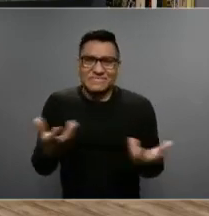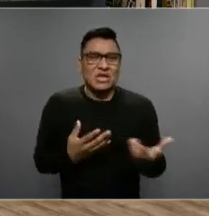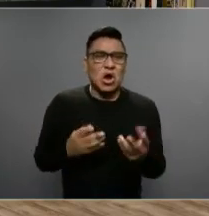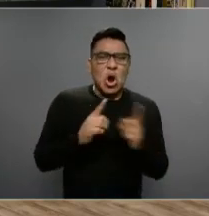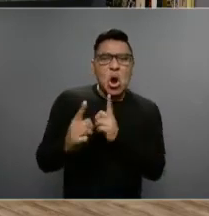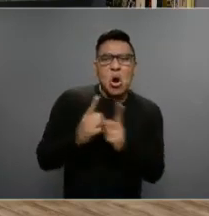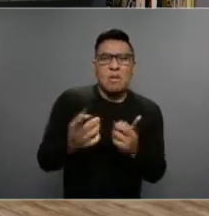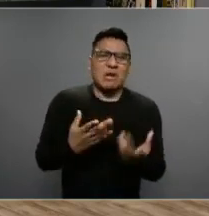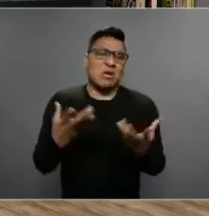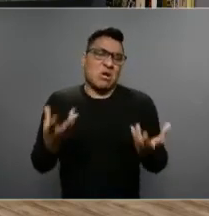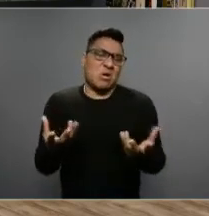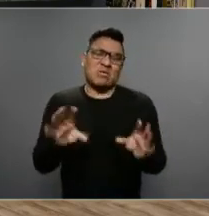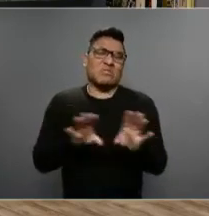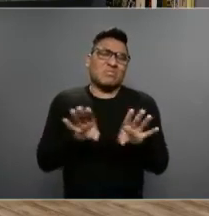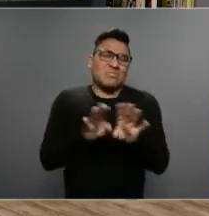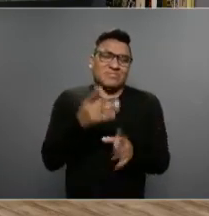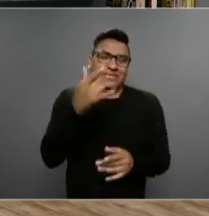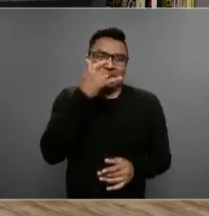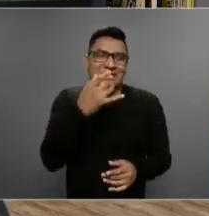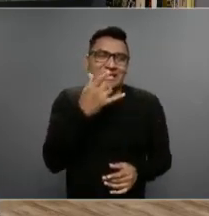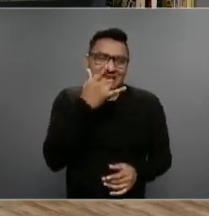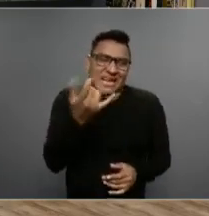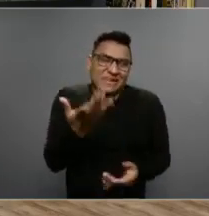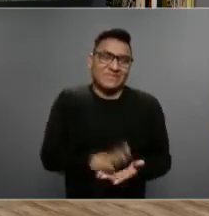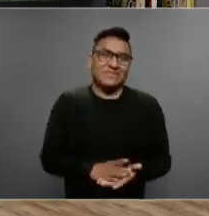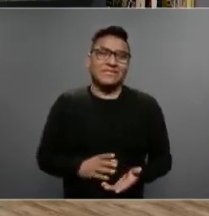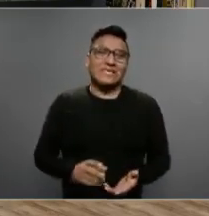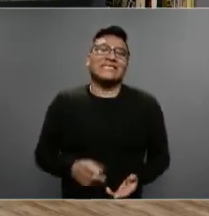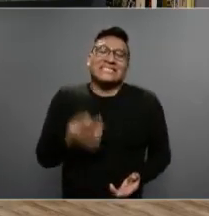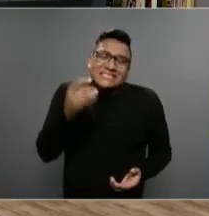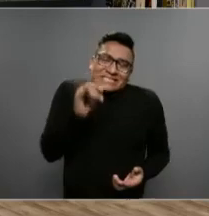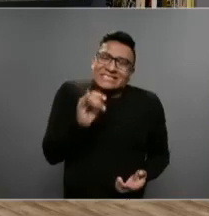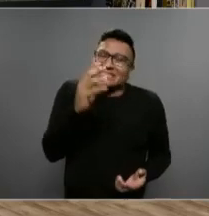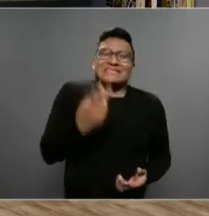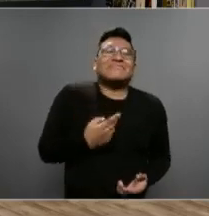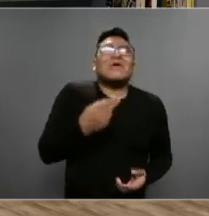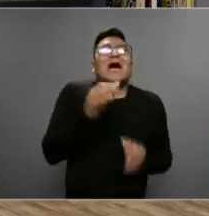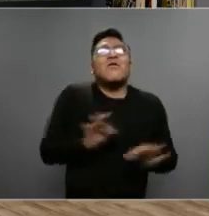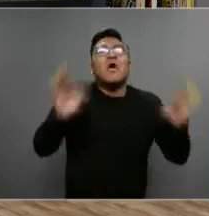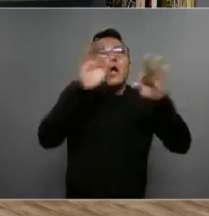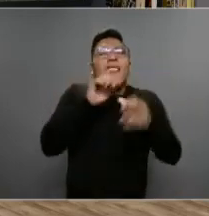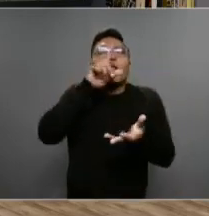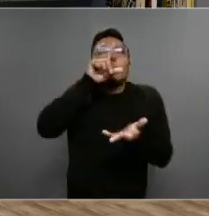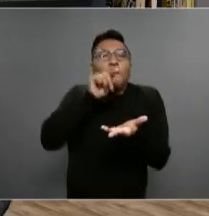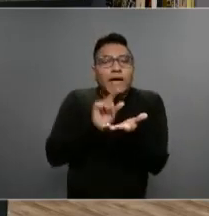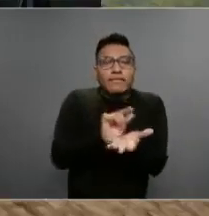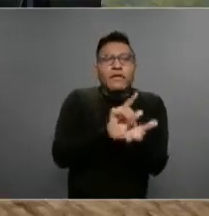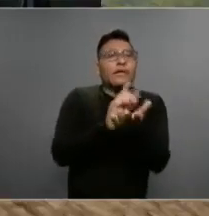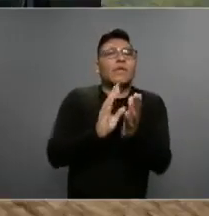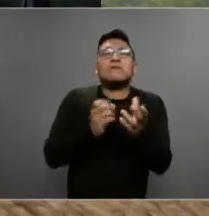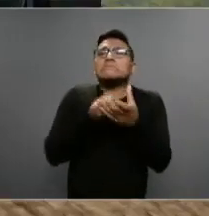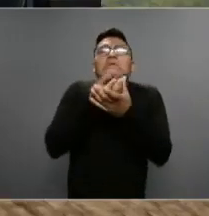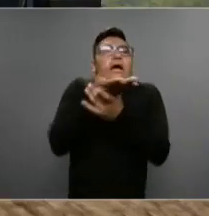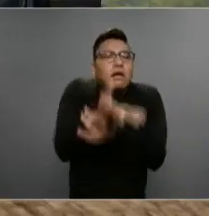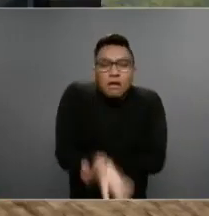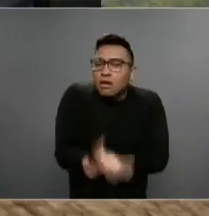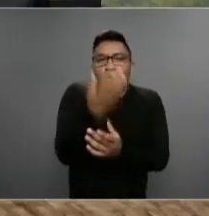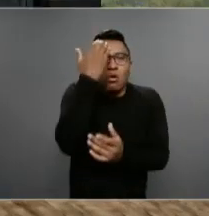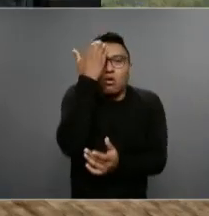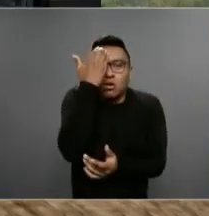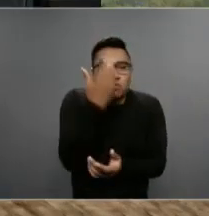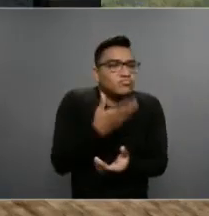que es la siguiente frontera? O sea, pues necesitan salir, hombre, salir de Twitter, agarrarse un coche, de Pues